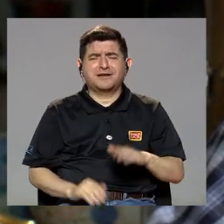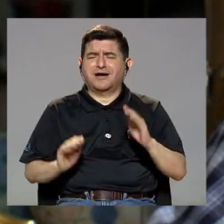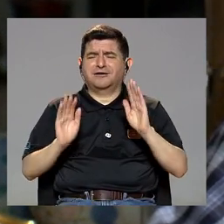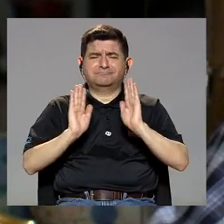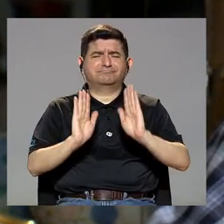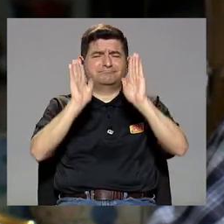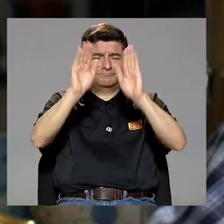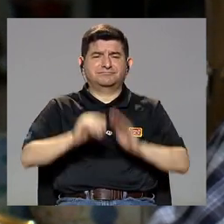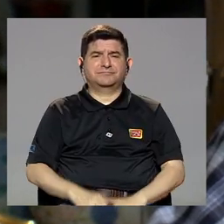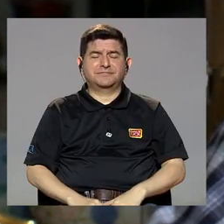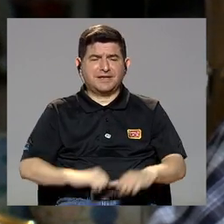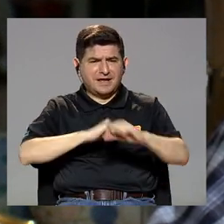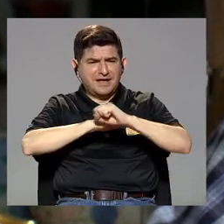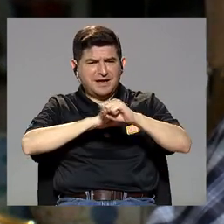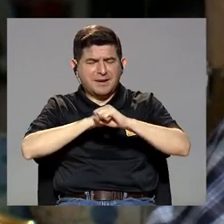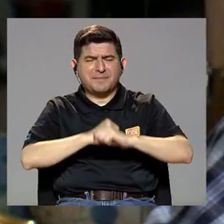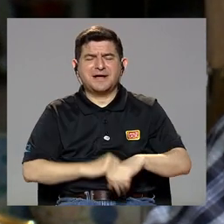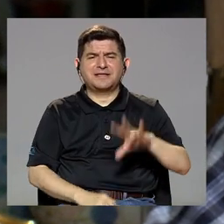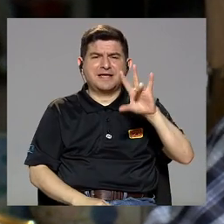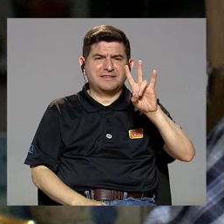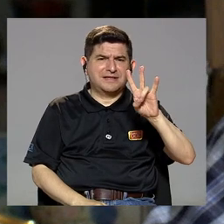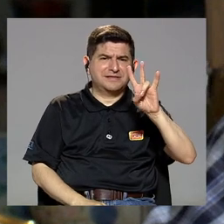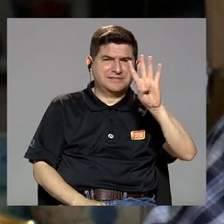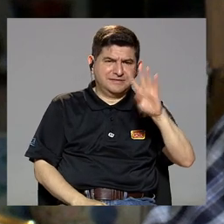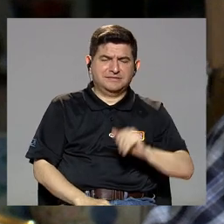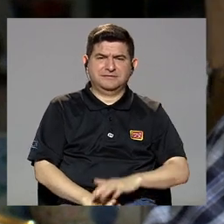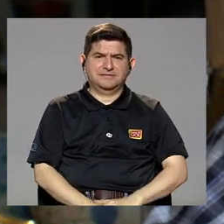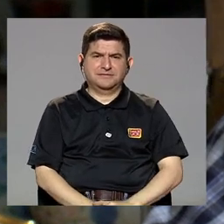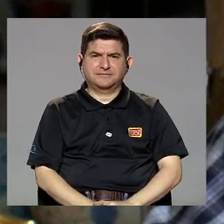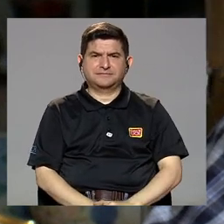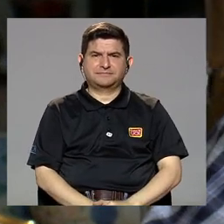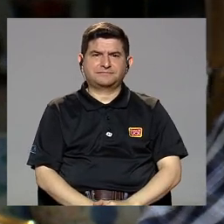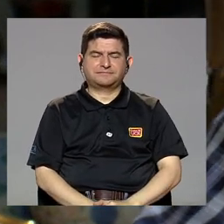esa campaña del 74 en donde